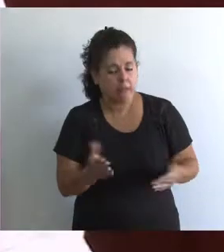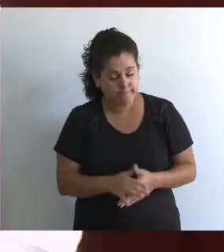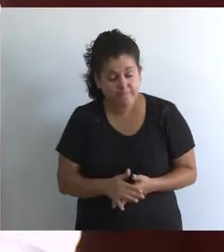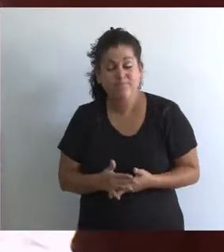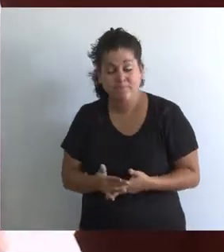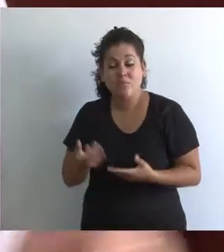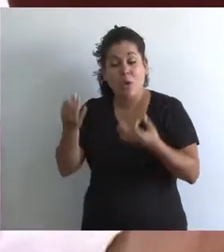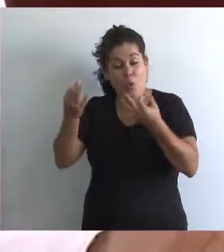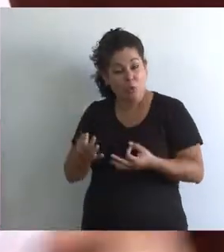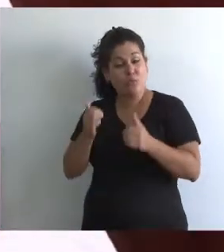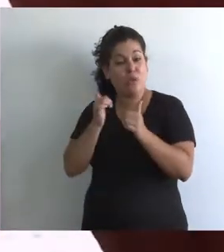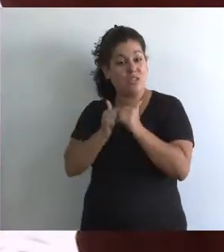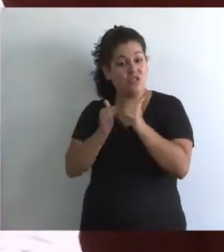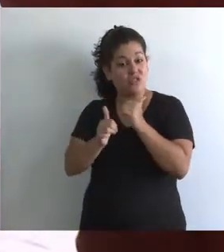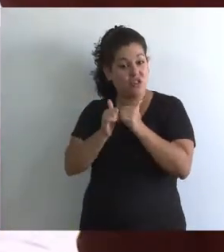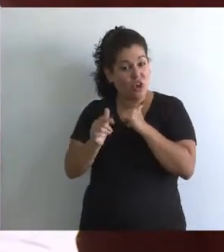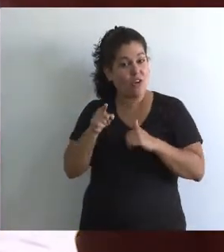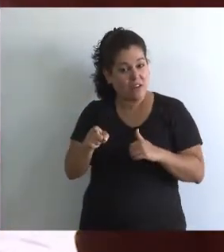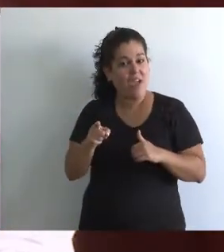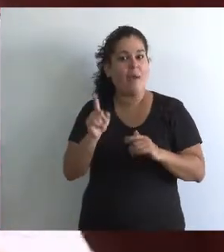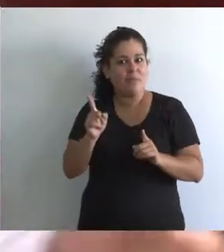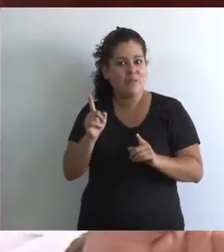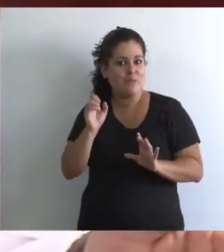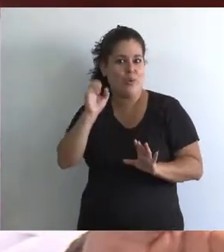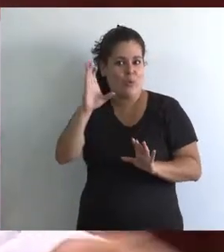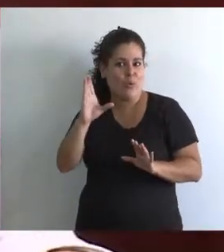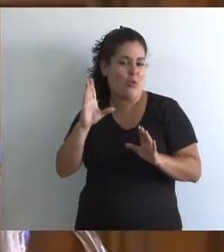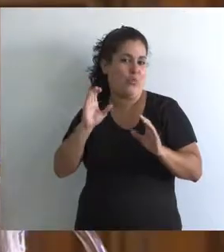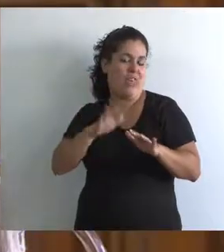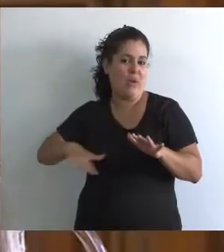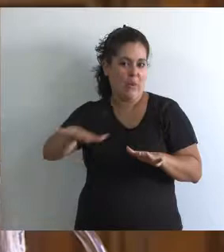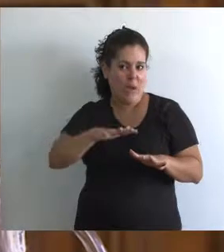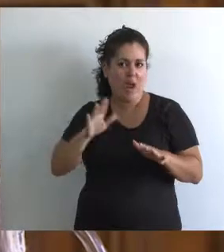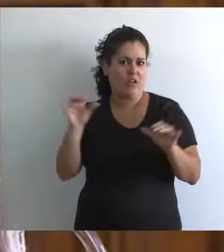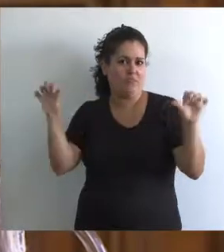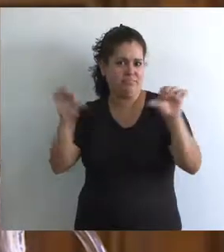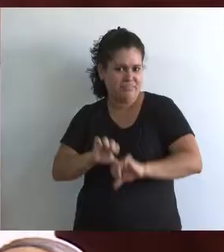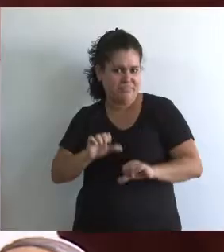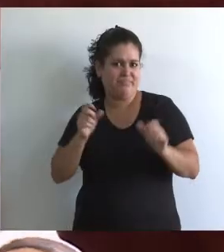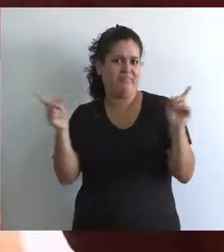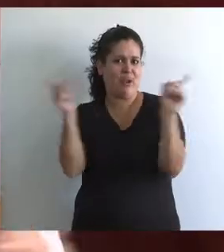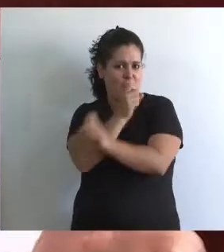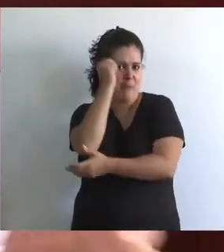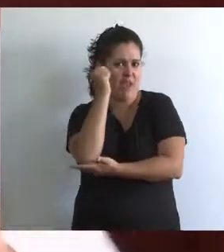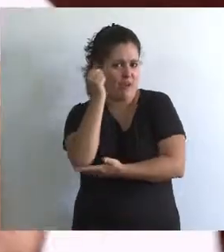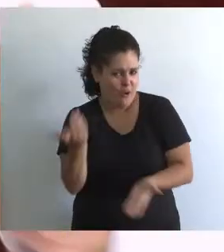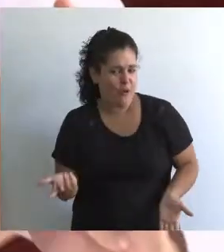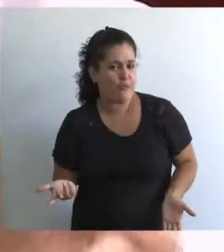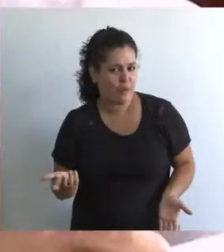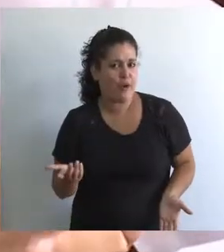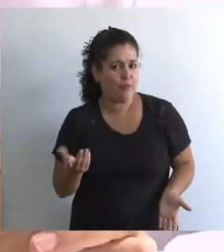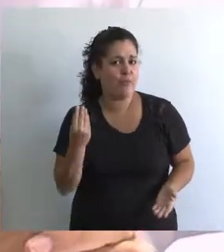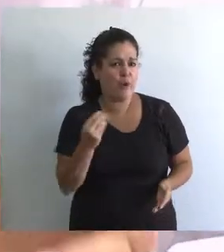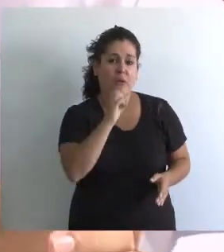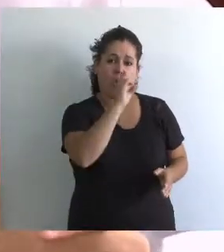precisamente es la historia también que le sucedió a los clubes de barrio, ¿no? La historia política, económica y social. O sea, los clubes de barrio nacieron